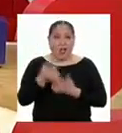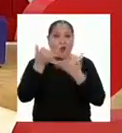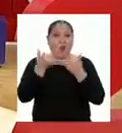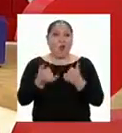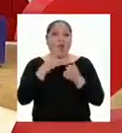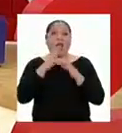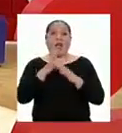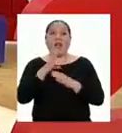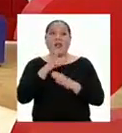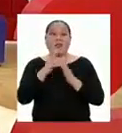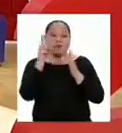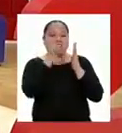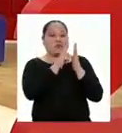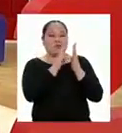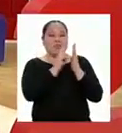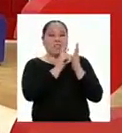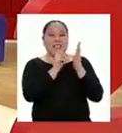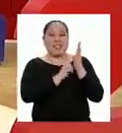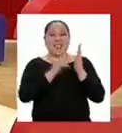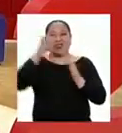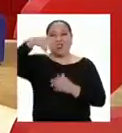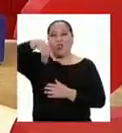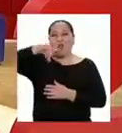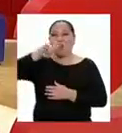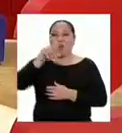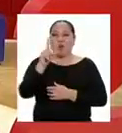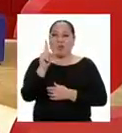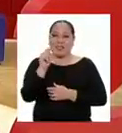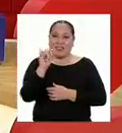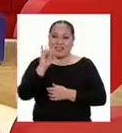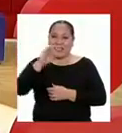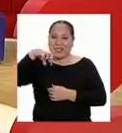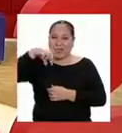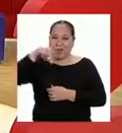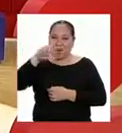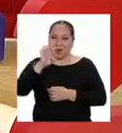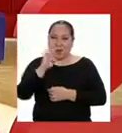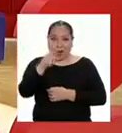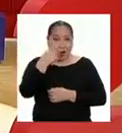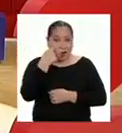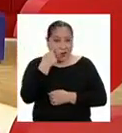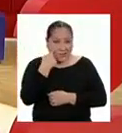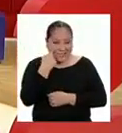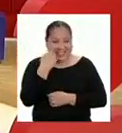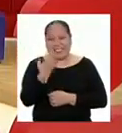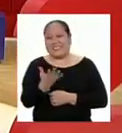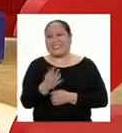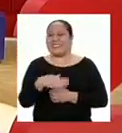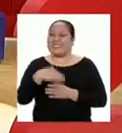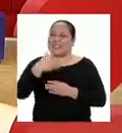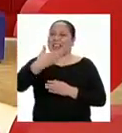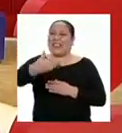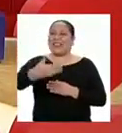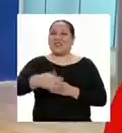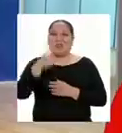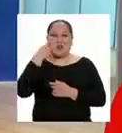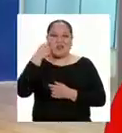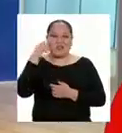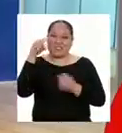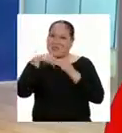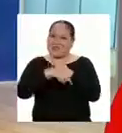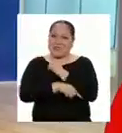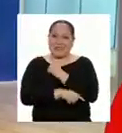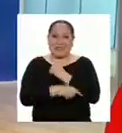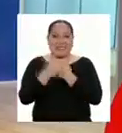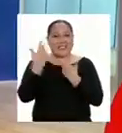un texto múltiple. ¿Lo conoces? No te preocupes, más adelante lo vamos a conocer a profundidad.